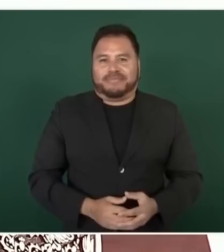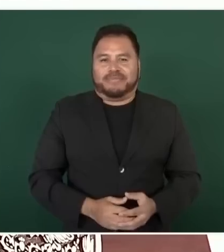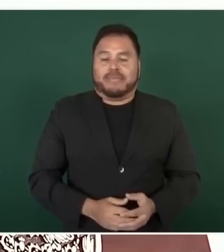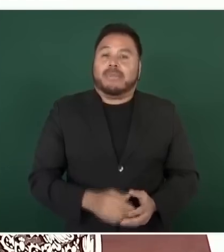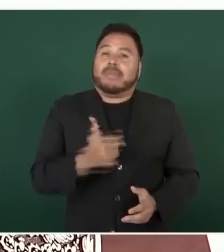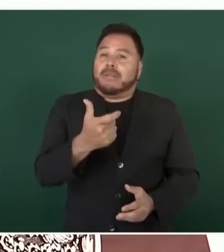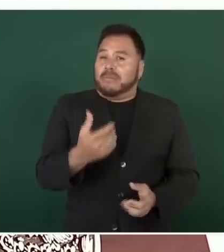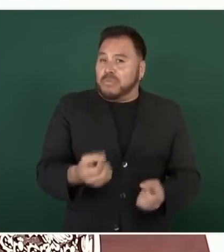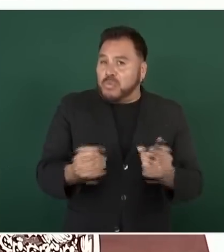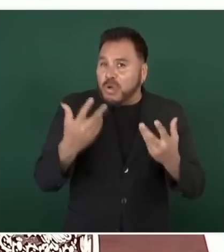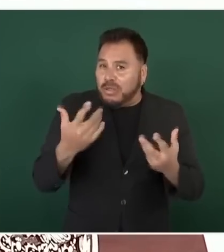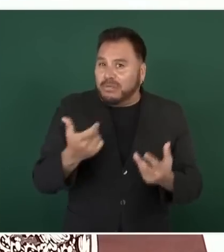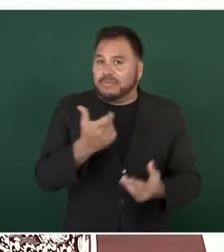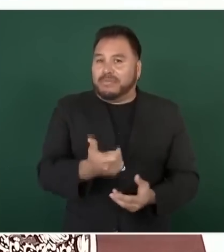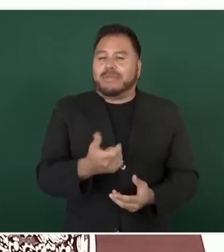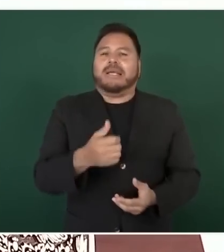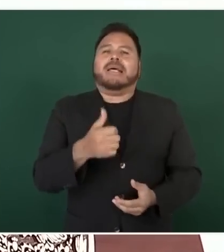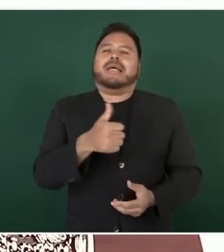Costó